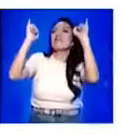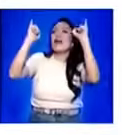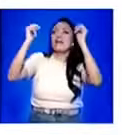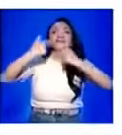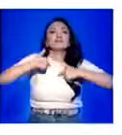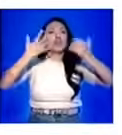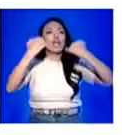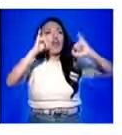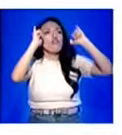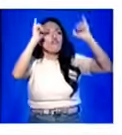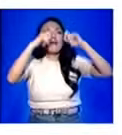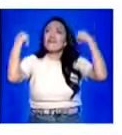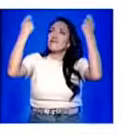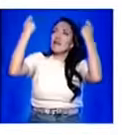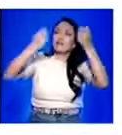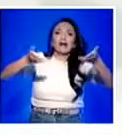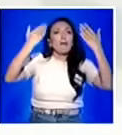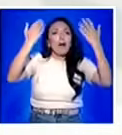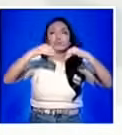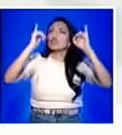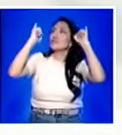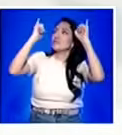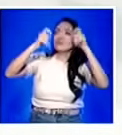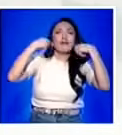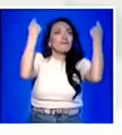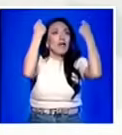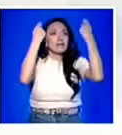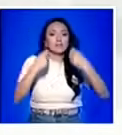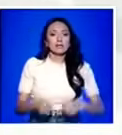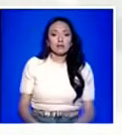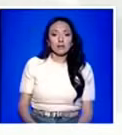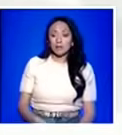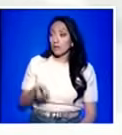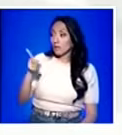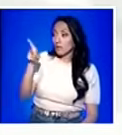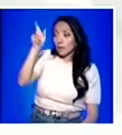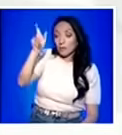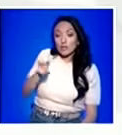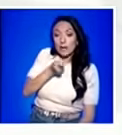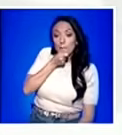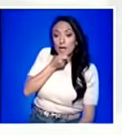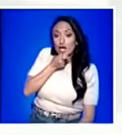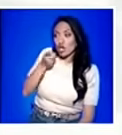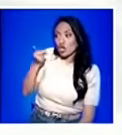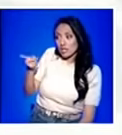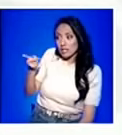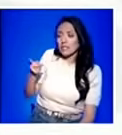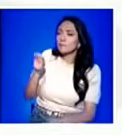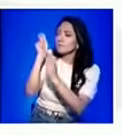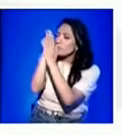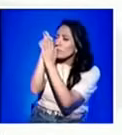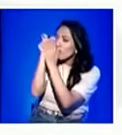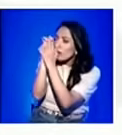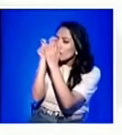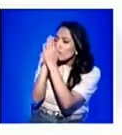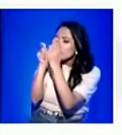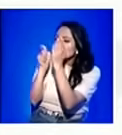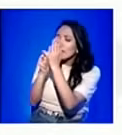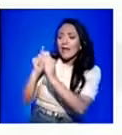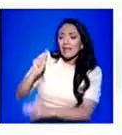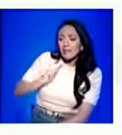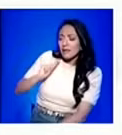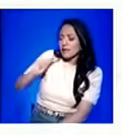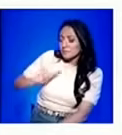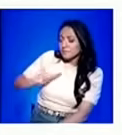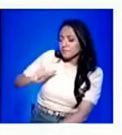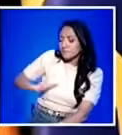"¡Llévenme de farra, llévenme de farra!". El autor de la nota, Alejandro Entrambasaguas, aborda tantas precisiones que